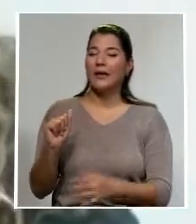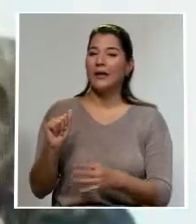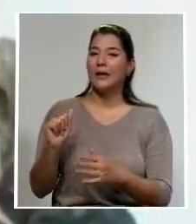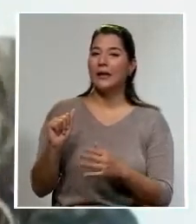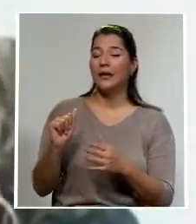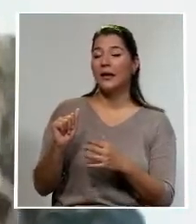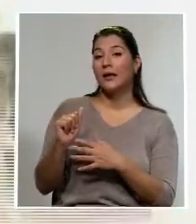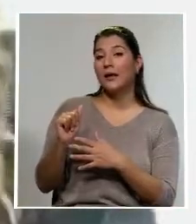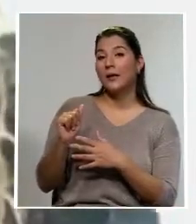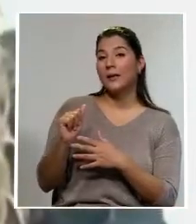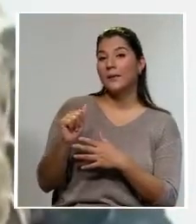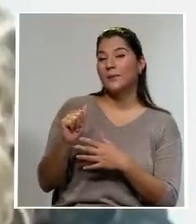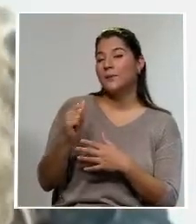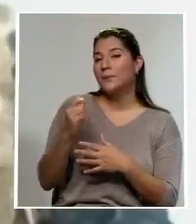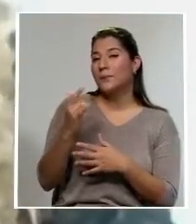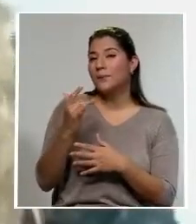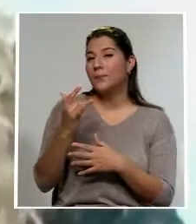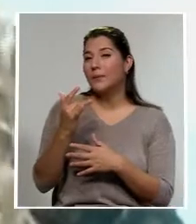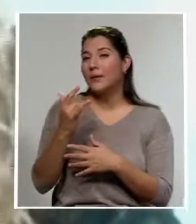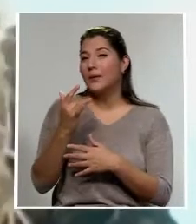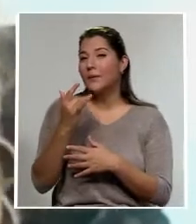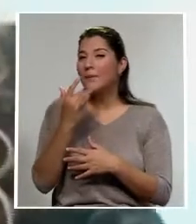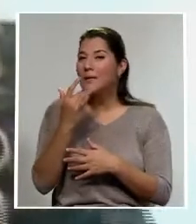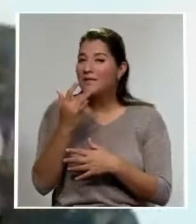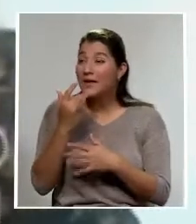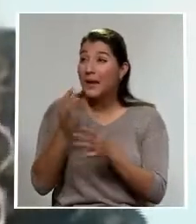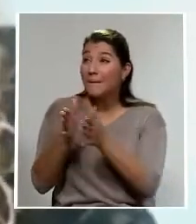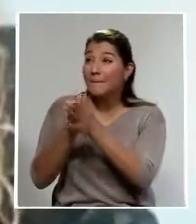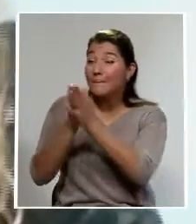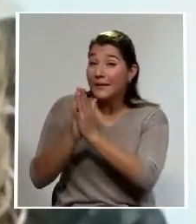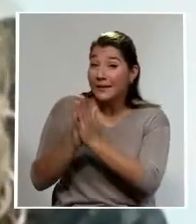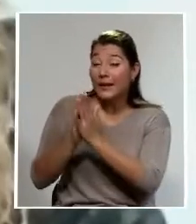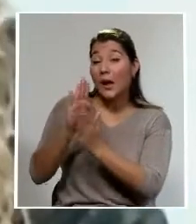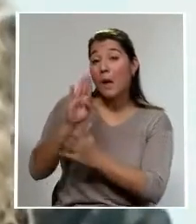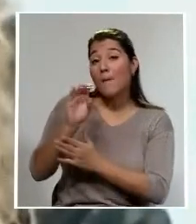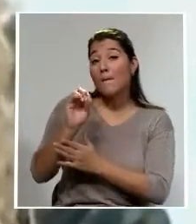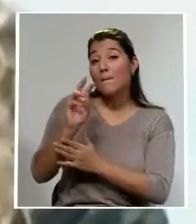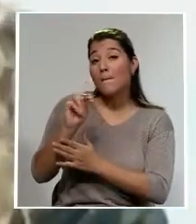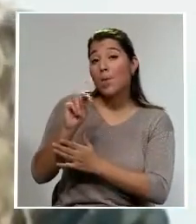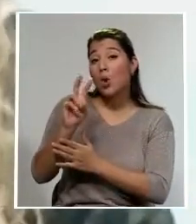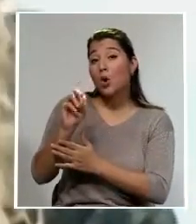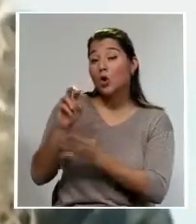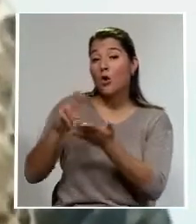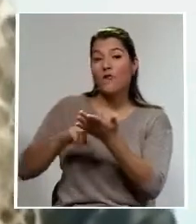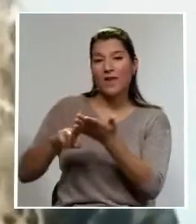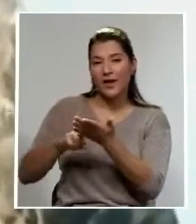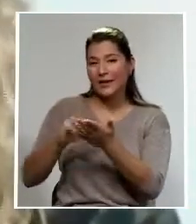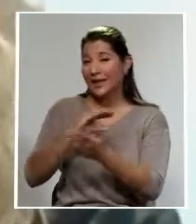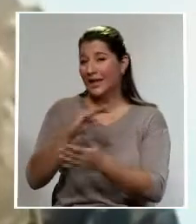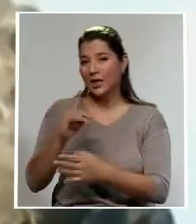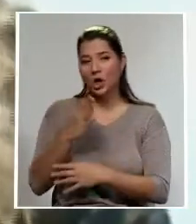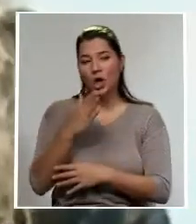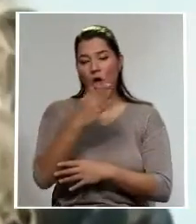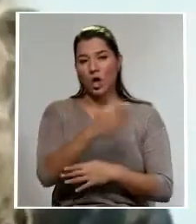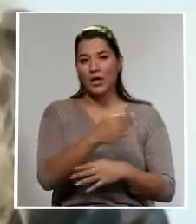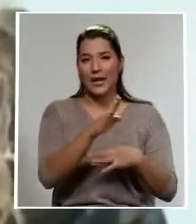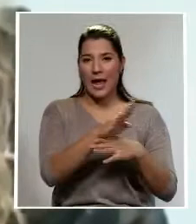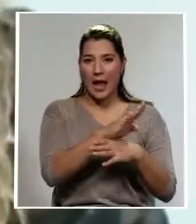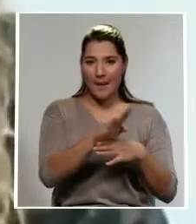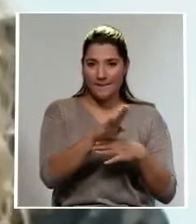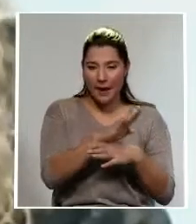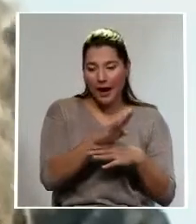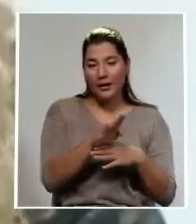los bonos verdes, que no ir a un banco, no sé, hipotecar o por lo menos poner a responder algunos de